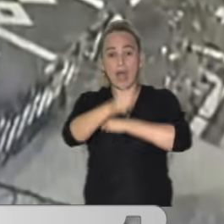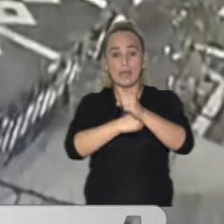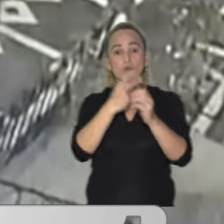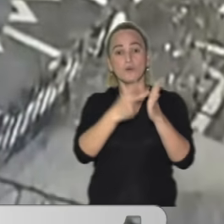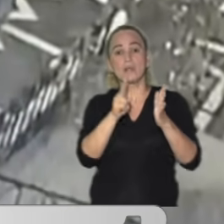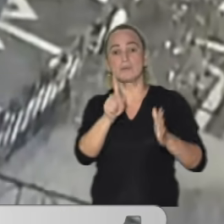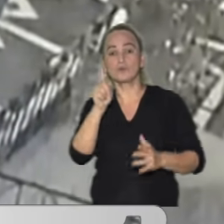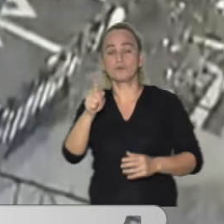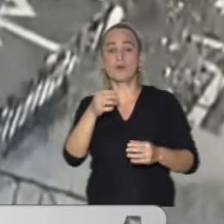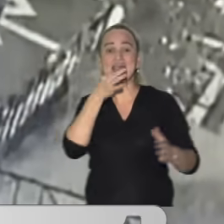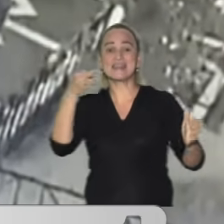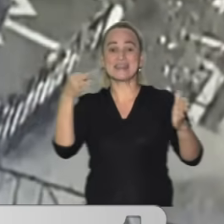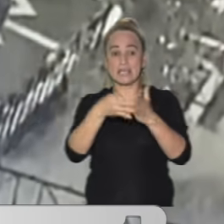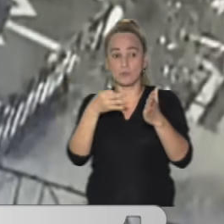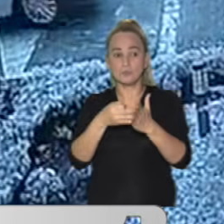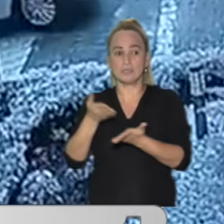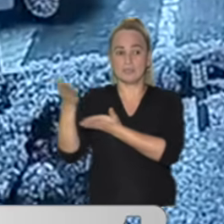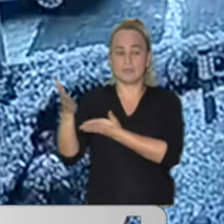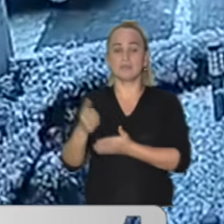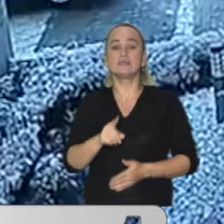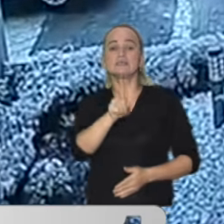han denunciado un total de